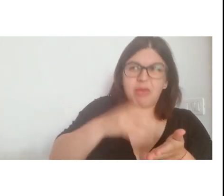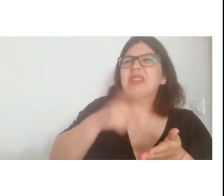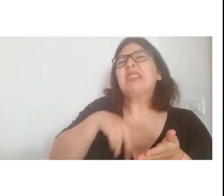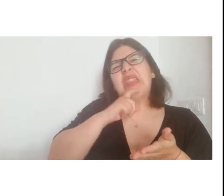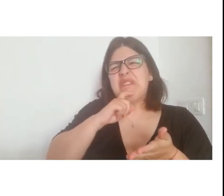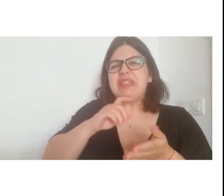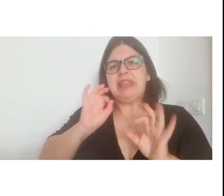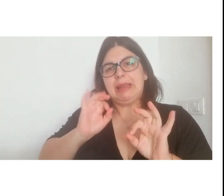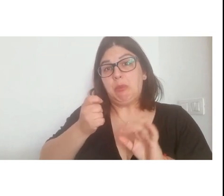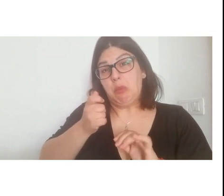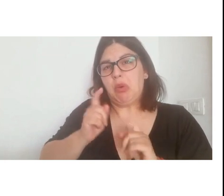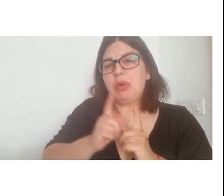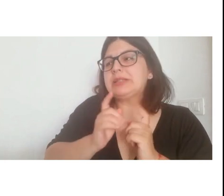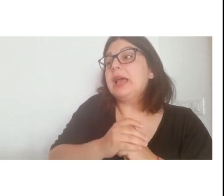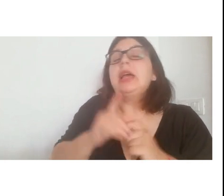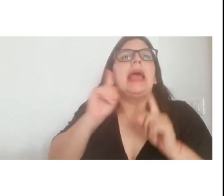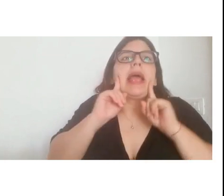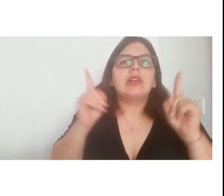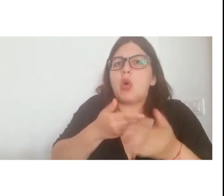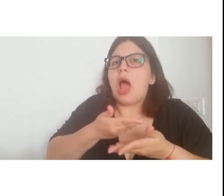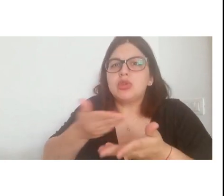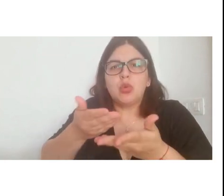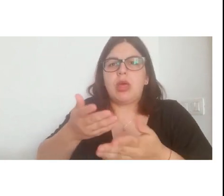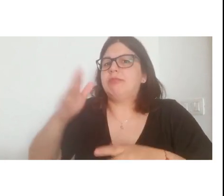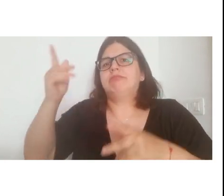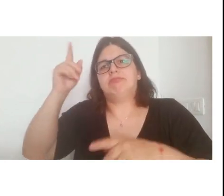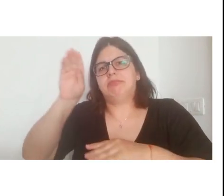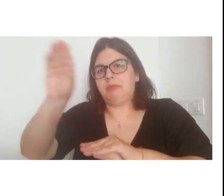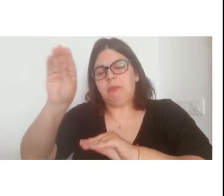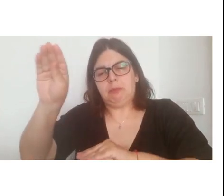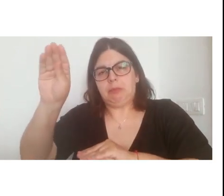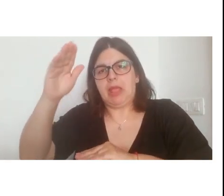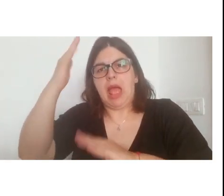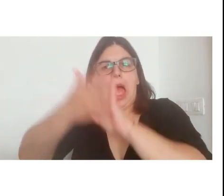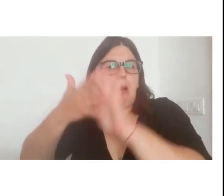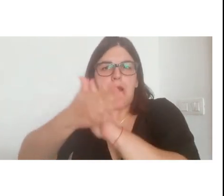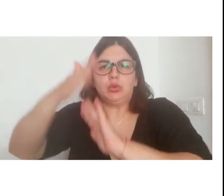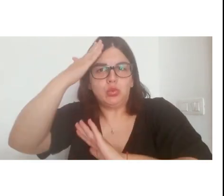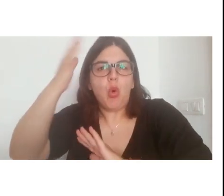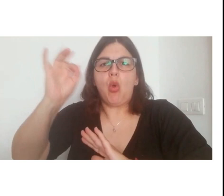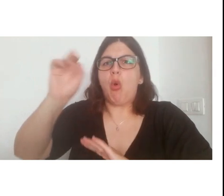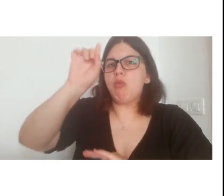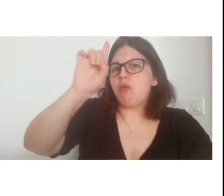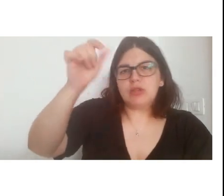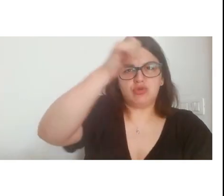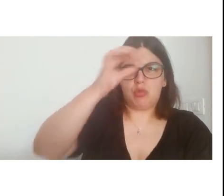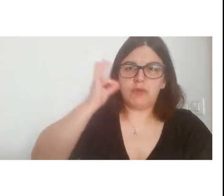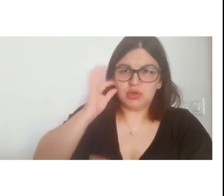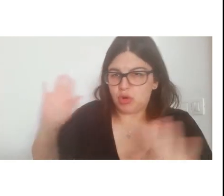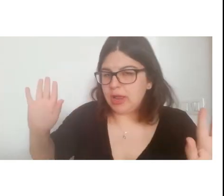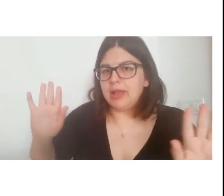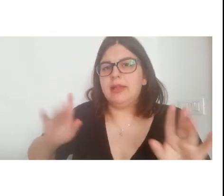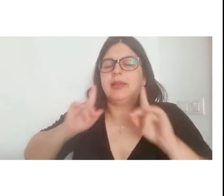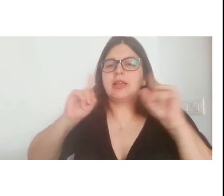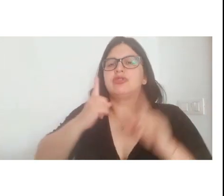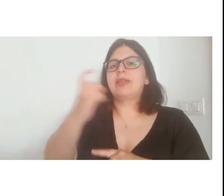difíciles. Pide toda a axuda que precises, fala co teu titor ou profesora da materia sempre que creas que che fai falta. Tamén podes acudir